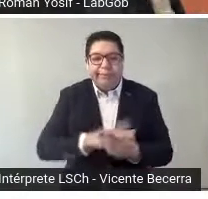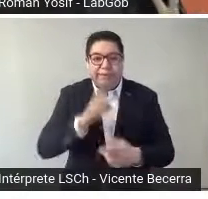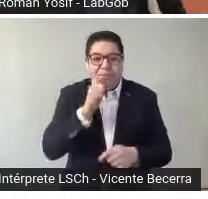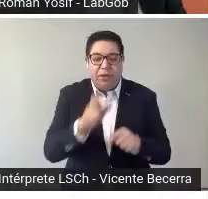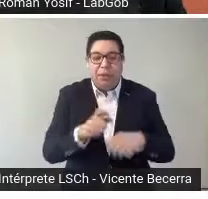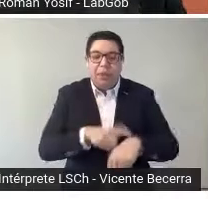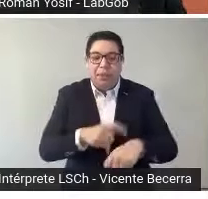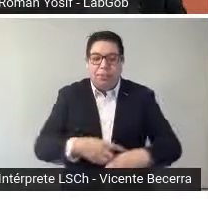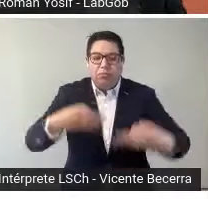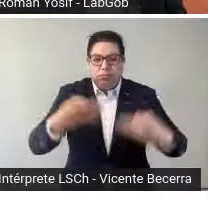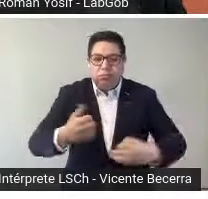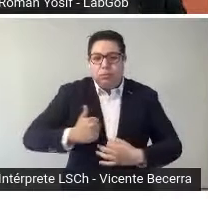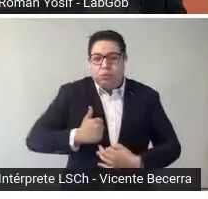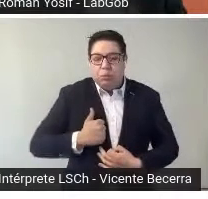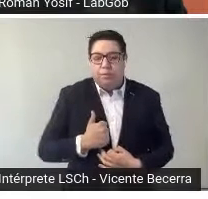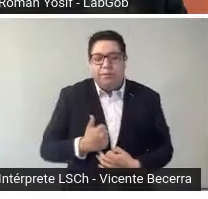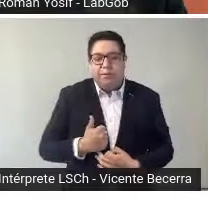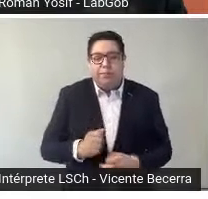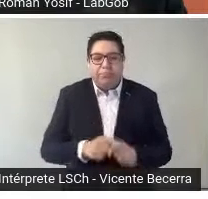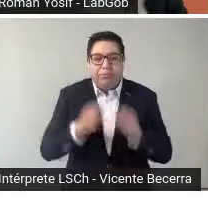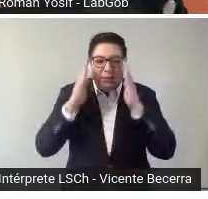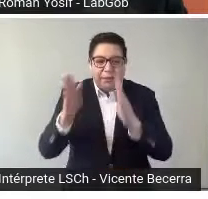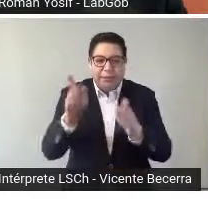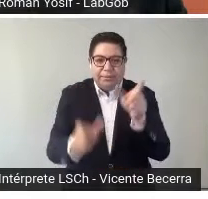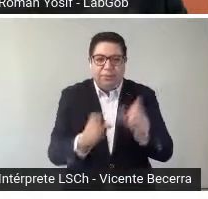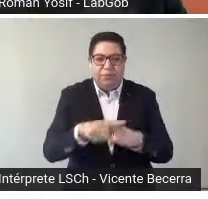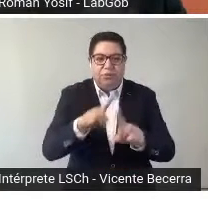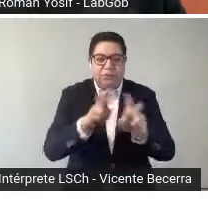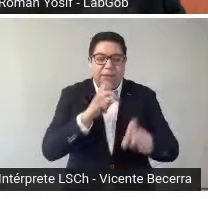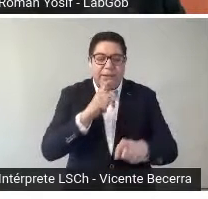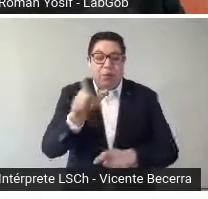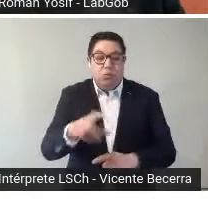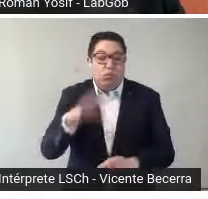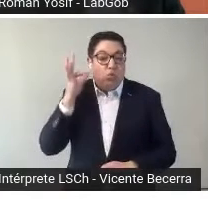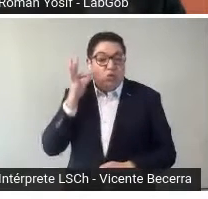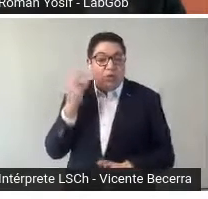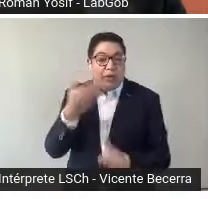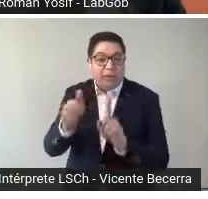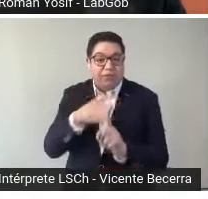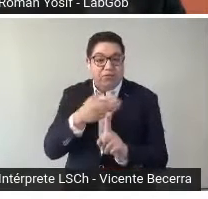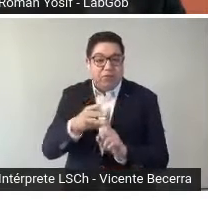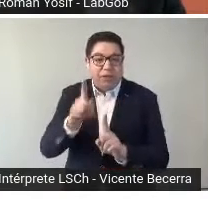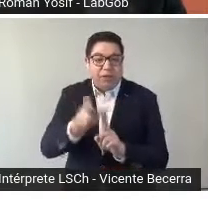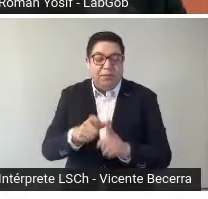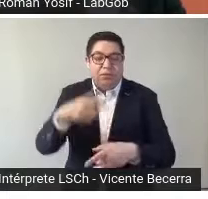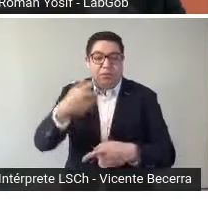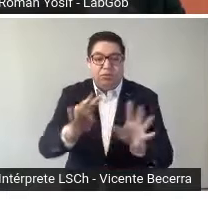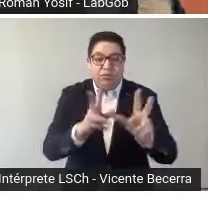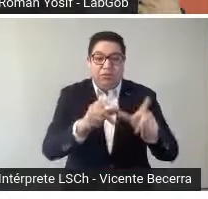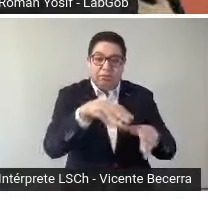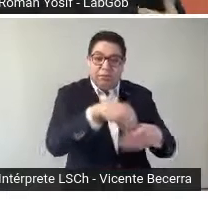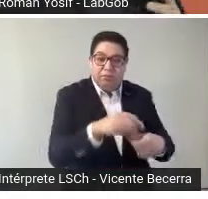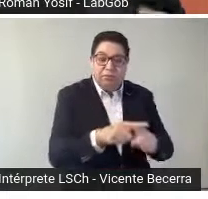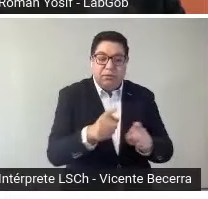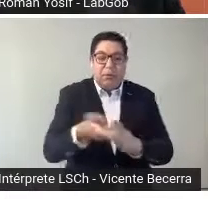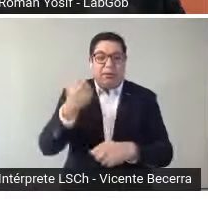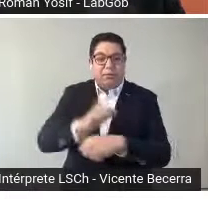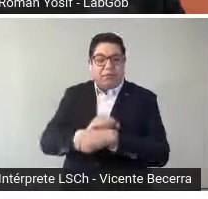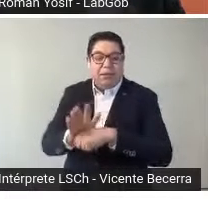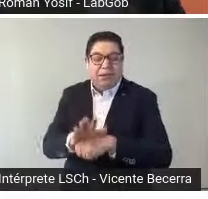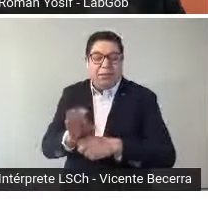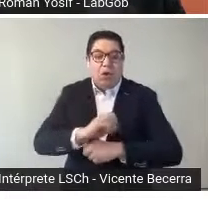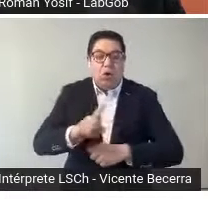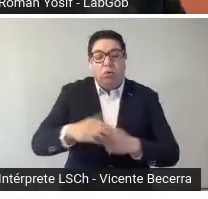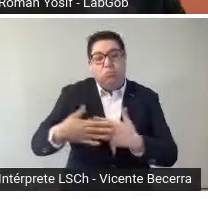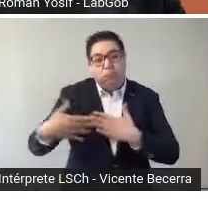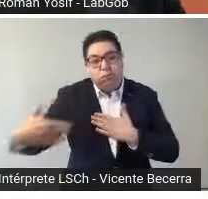tiempo para atender, apoyar y orientar a mujeres víctimas de violencia intrafamiliar durante la pandemia y más allá de la